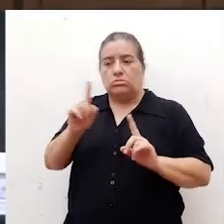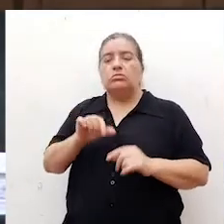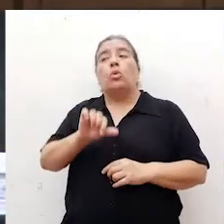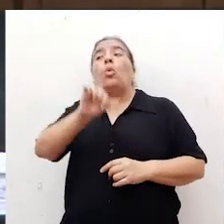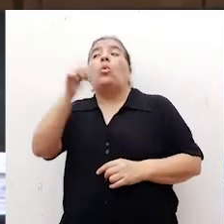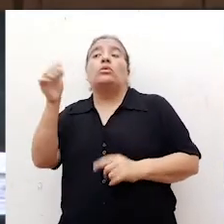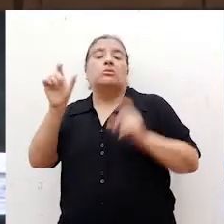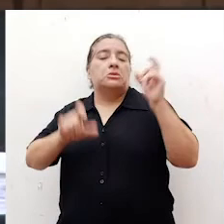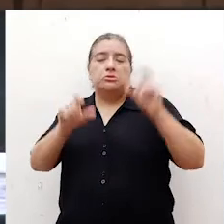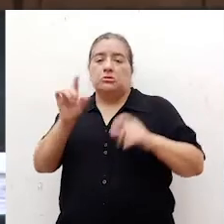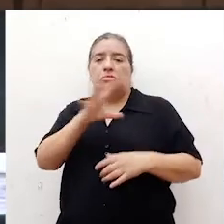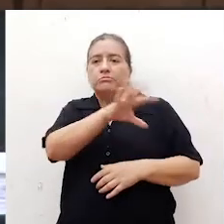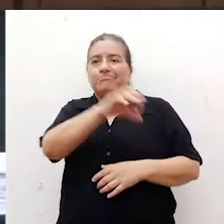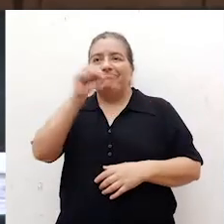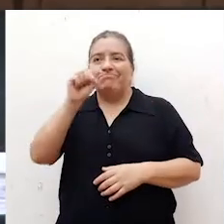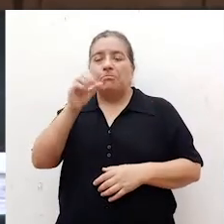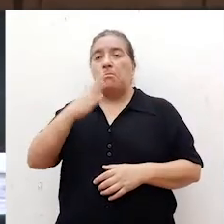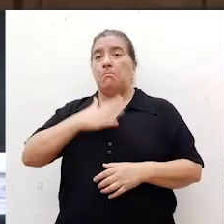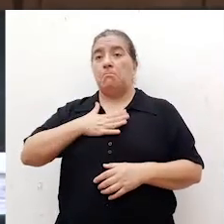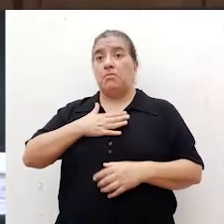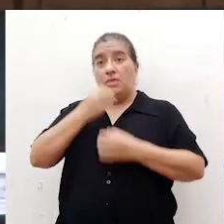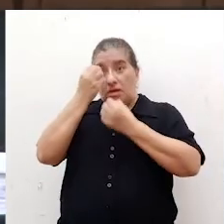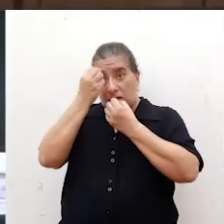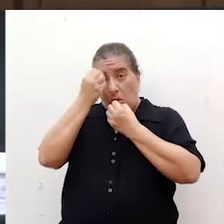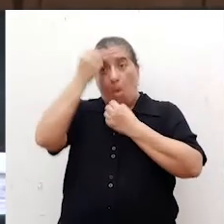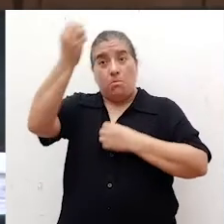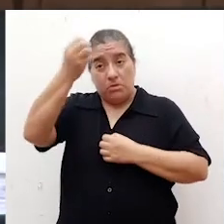de la Defensoría no ha cambiado.